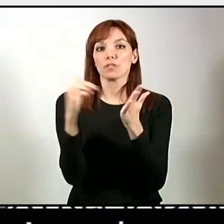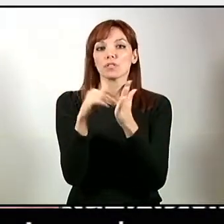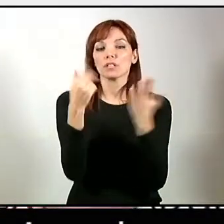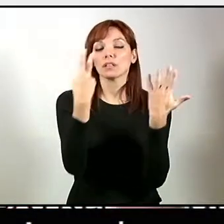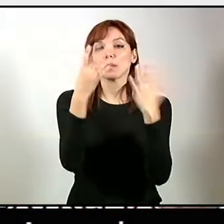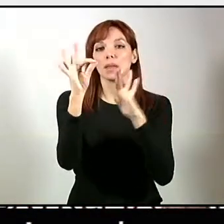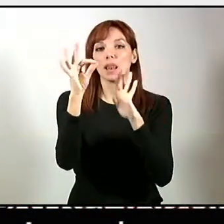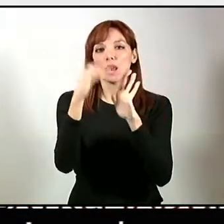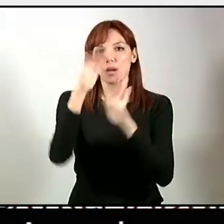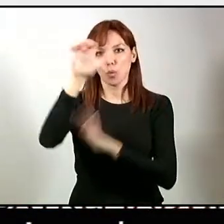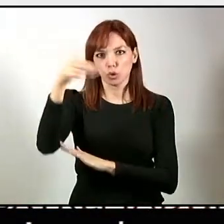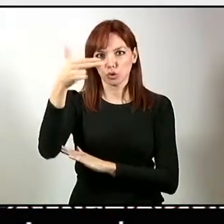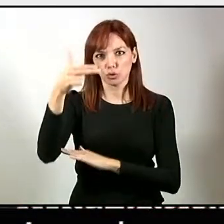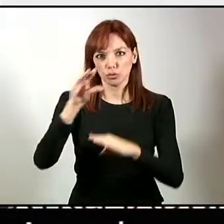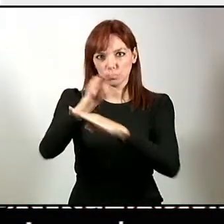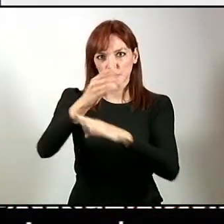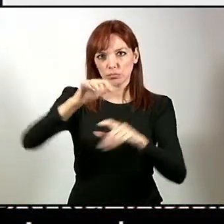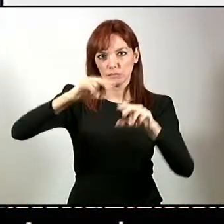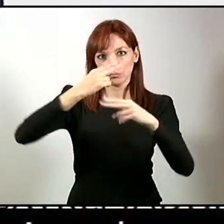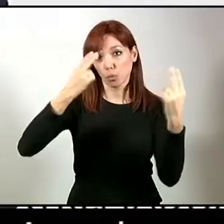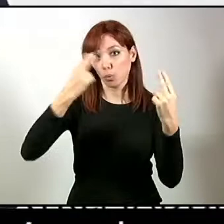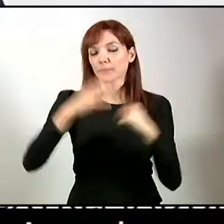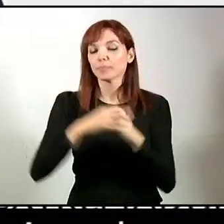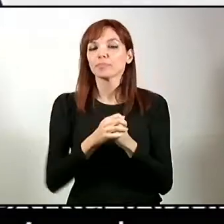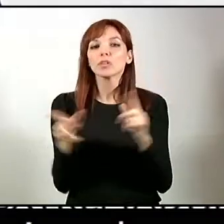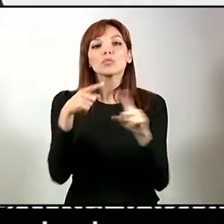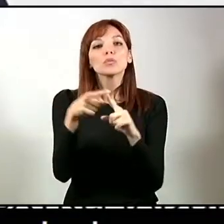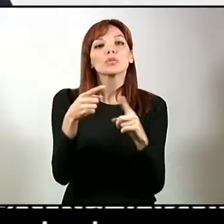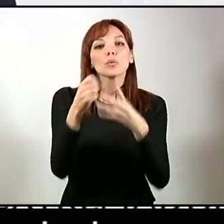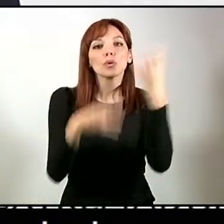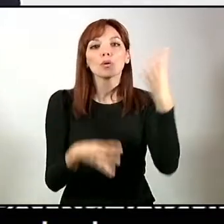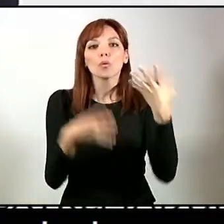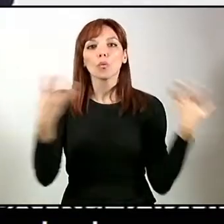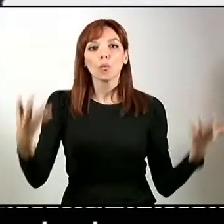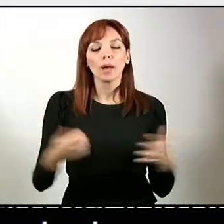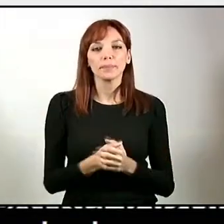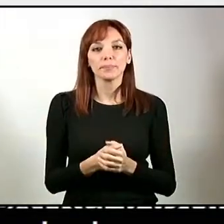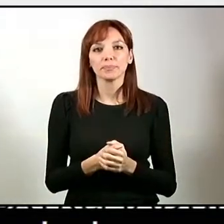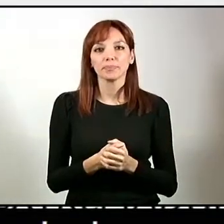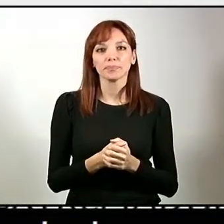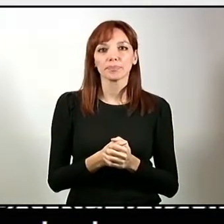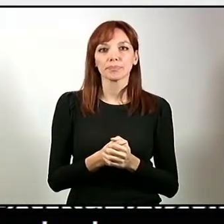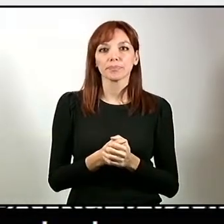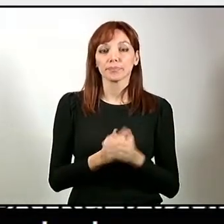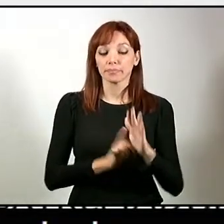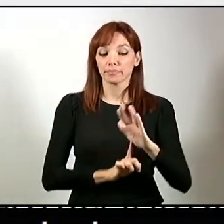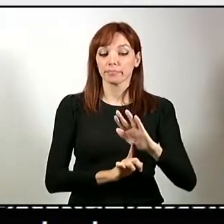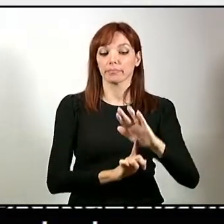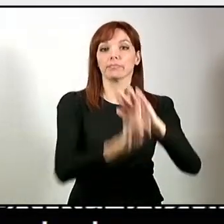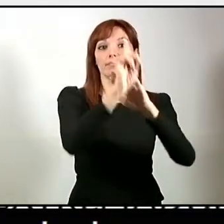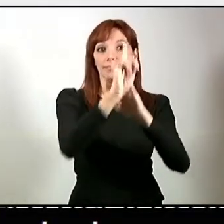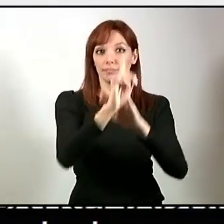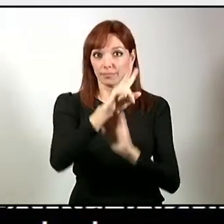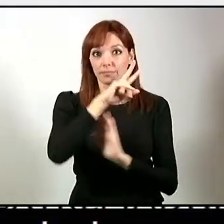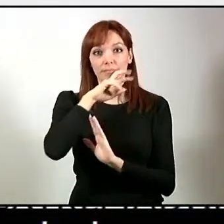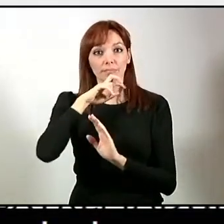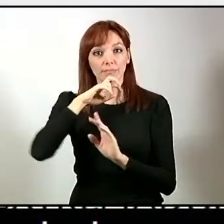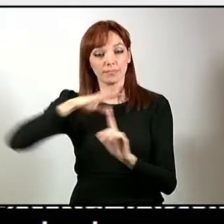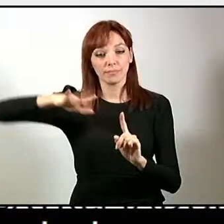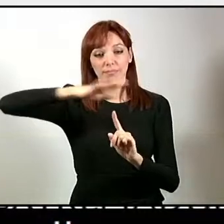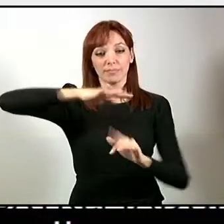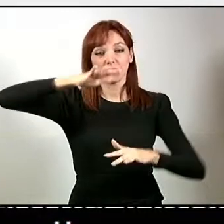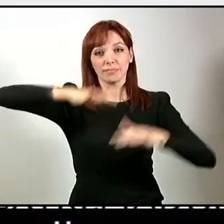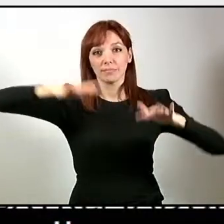2.870.000 euros. Los objetivos de esta convocatoria es dar un mayor impulso al desarrollo de las reservas de